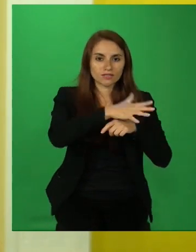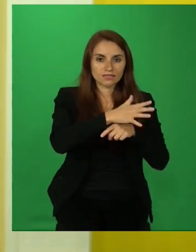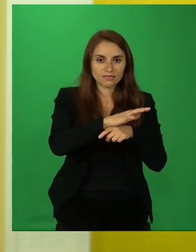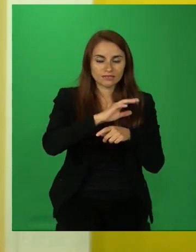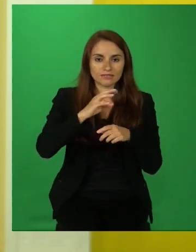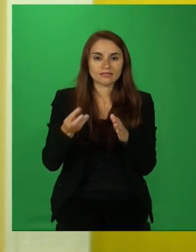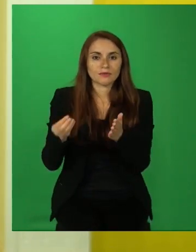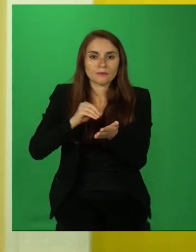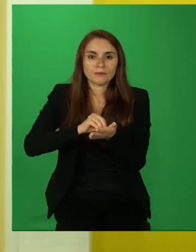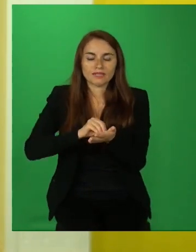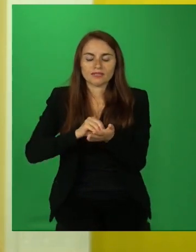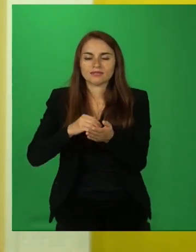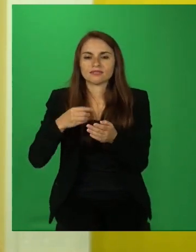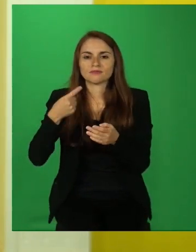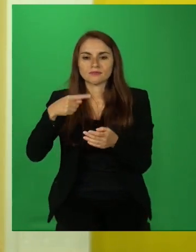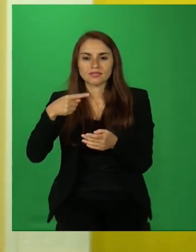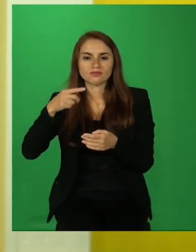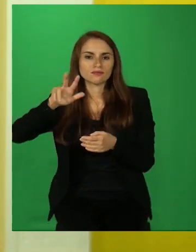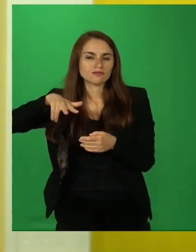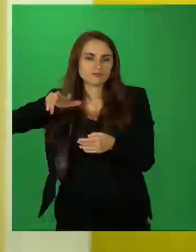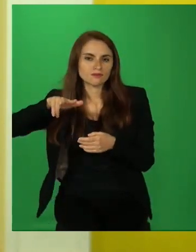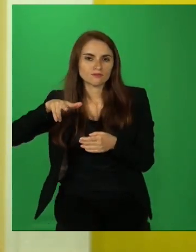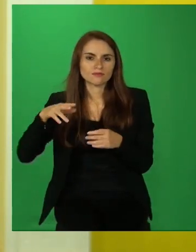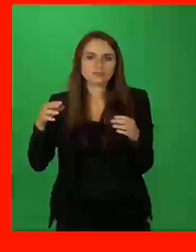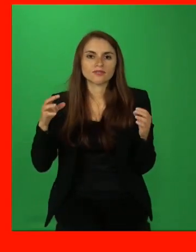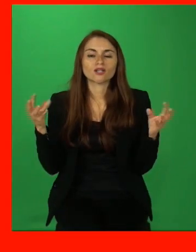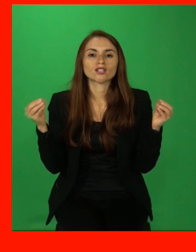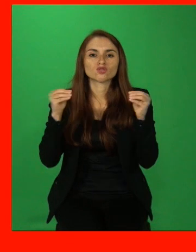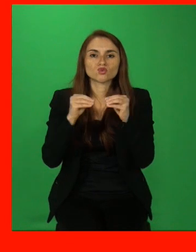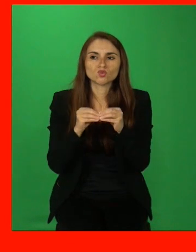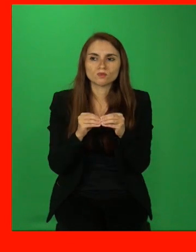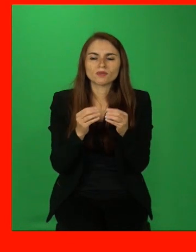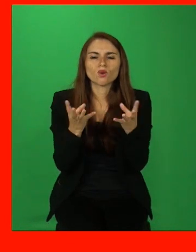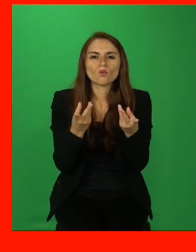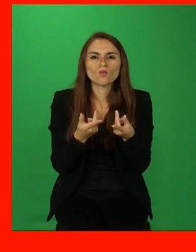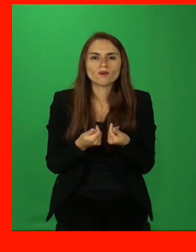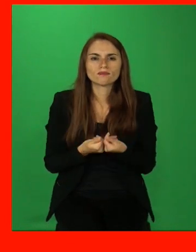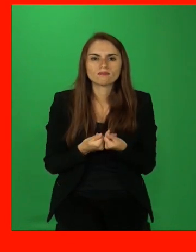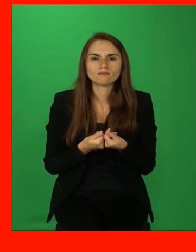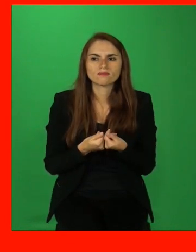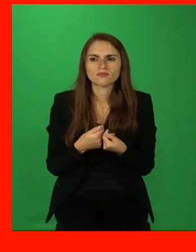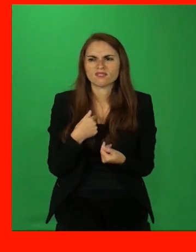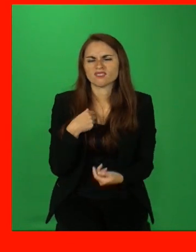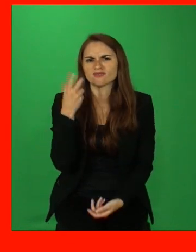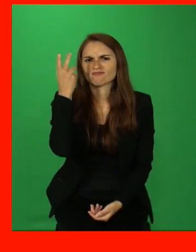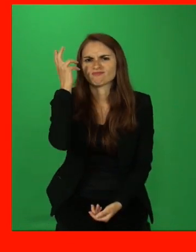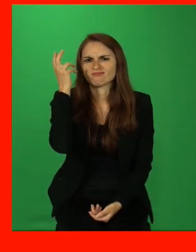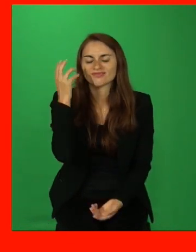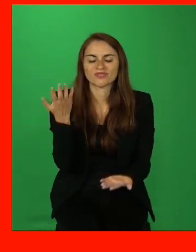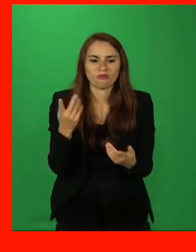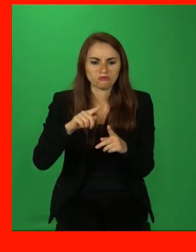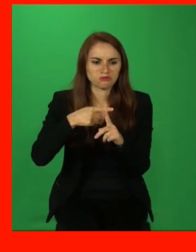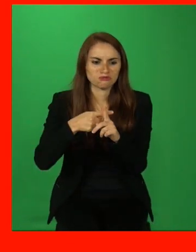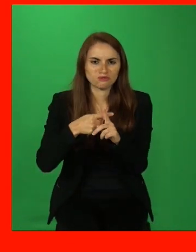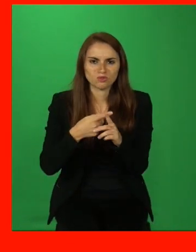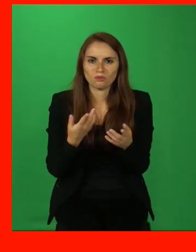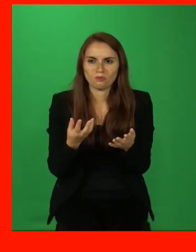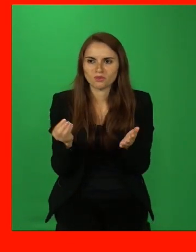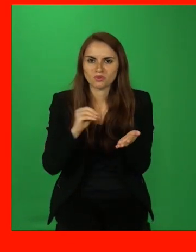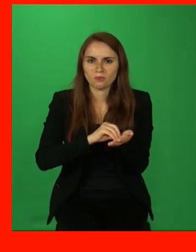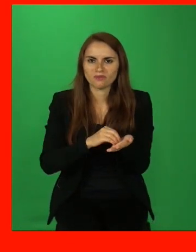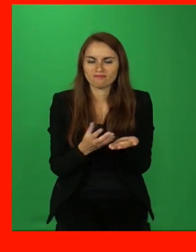el 18 negativo suma hay profesores no me acuerdo cómo sumar les juro que no me acuerdo cómo sumar